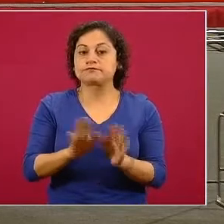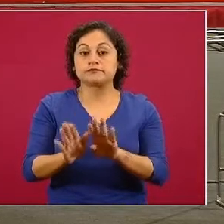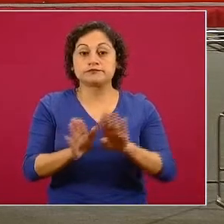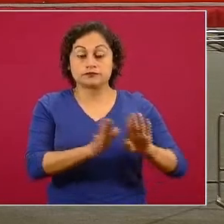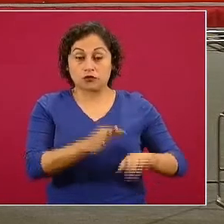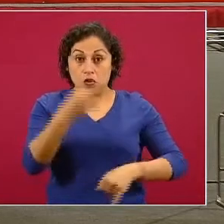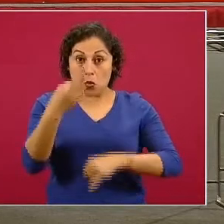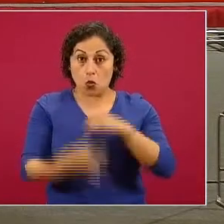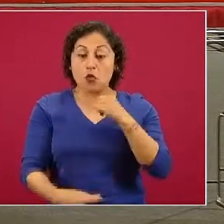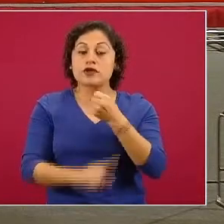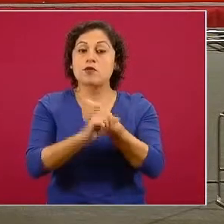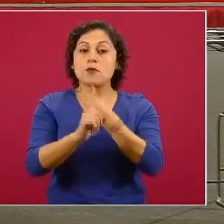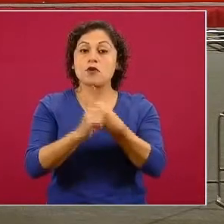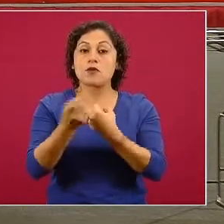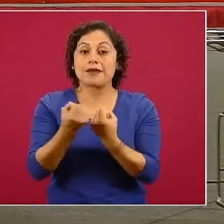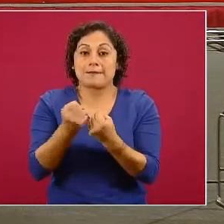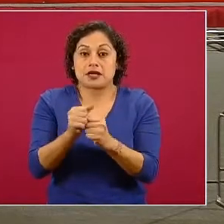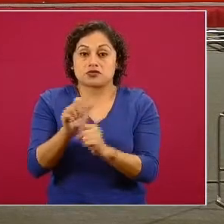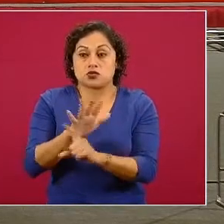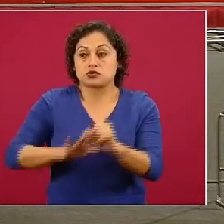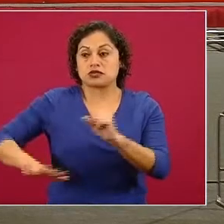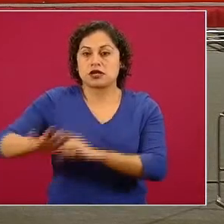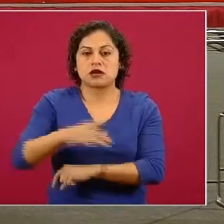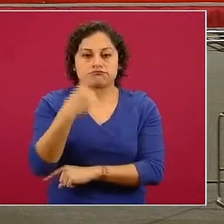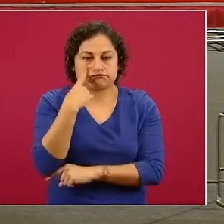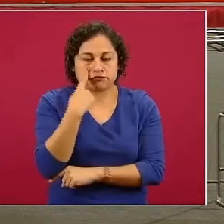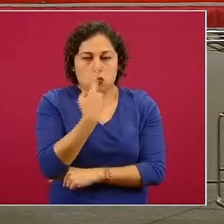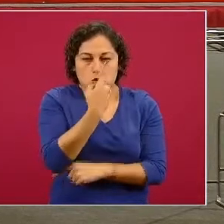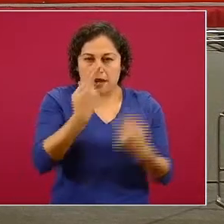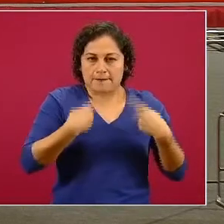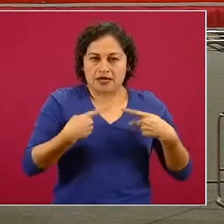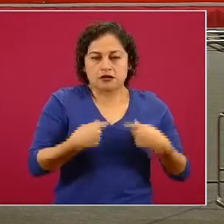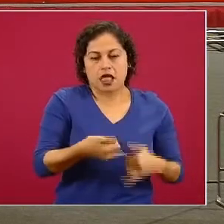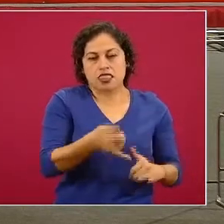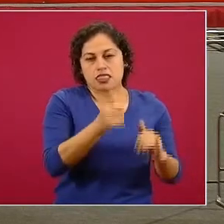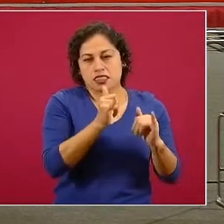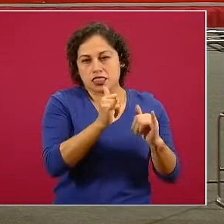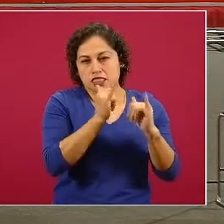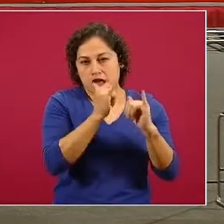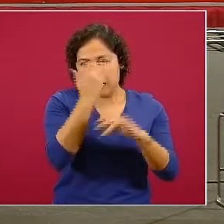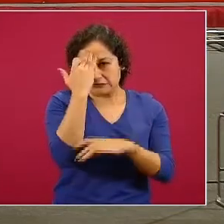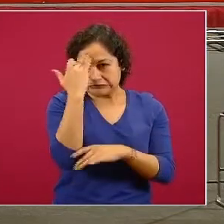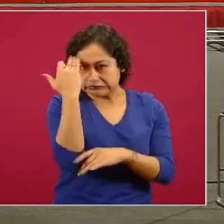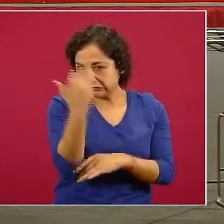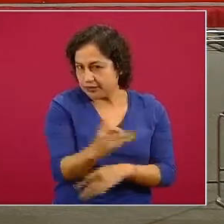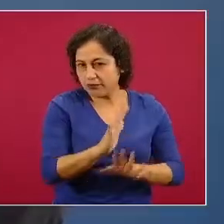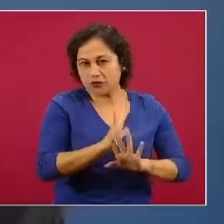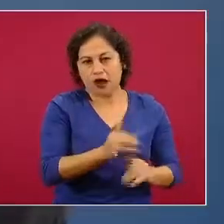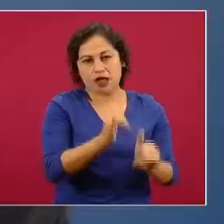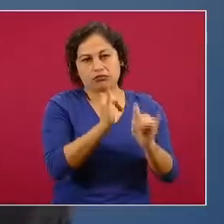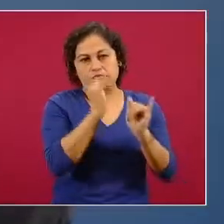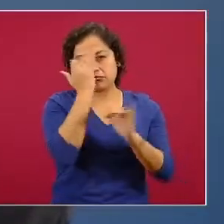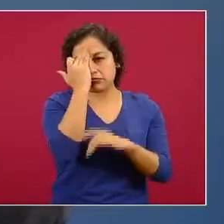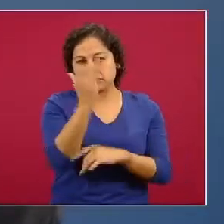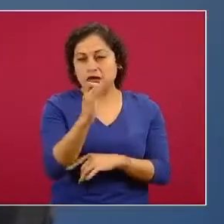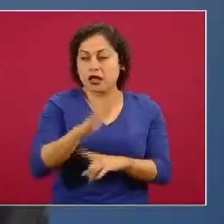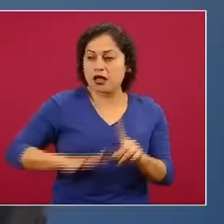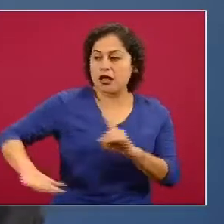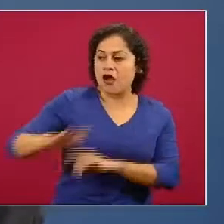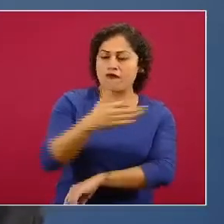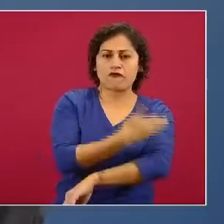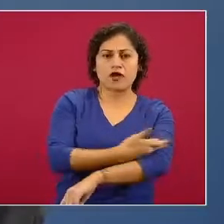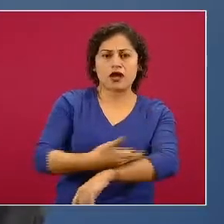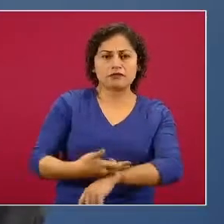sociales. Cuando alguien ya tiene un padecimiento importante en el consumo de alcohol, el resto de la familia se tiene